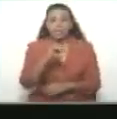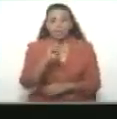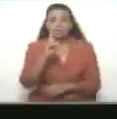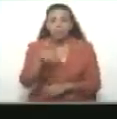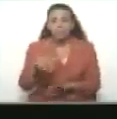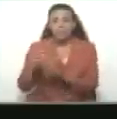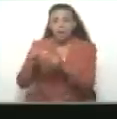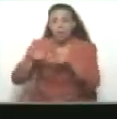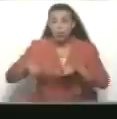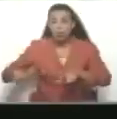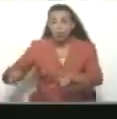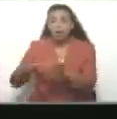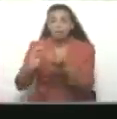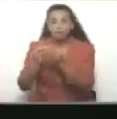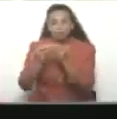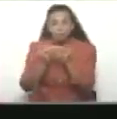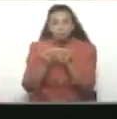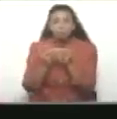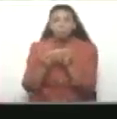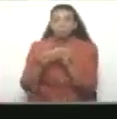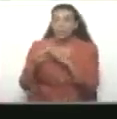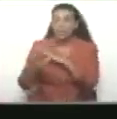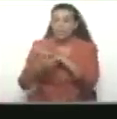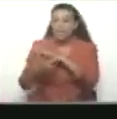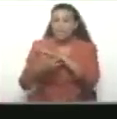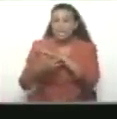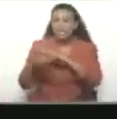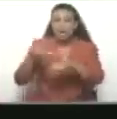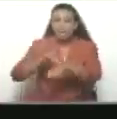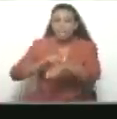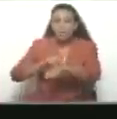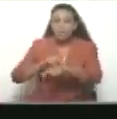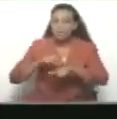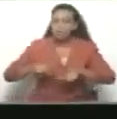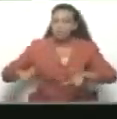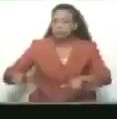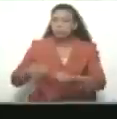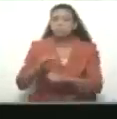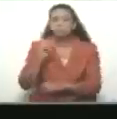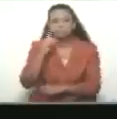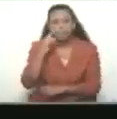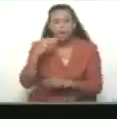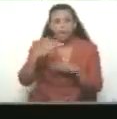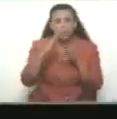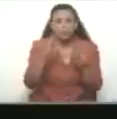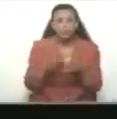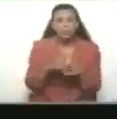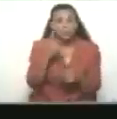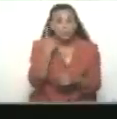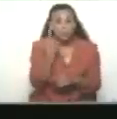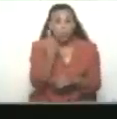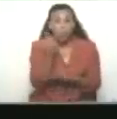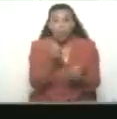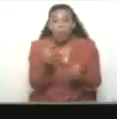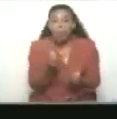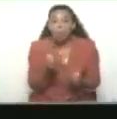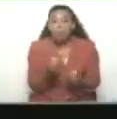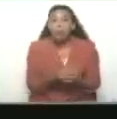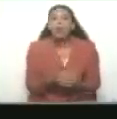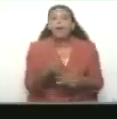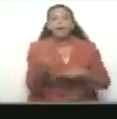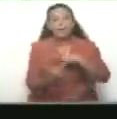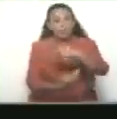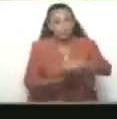fue también reabilitar también entregado de equipamientos para poder dar una mejor solución a la comunidad y esto solamente pasa presidente en